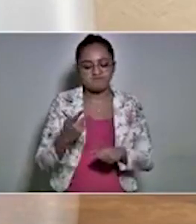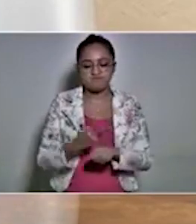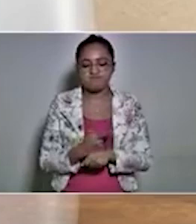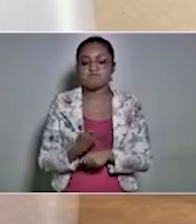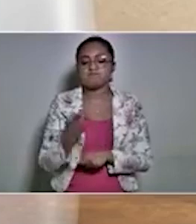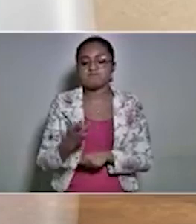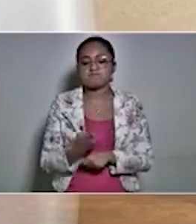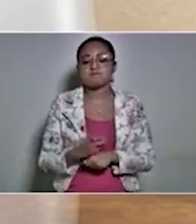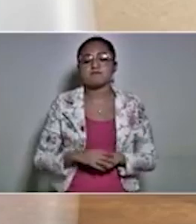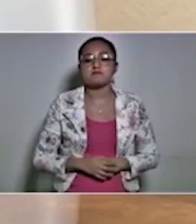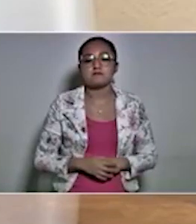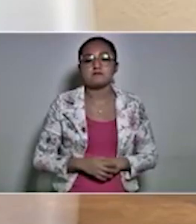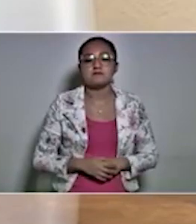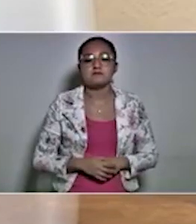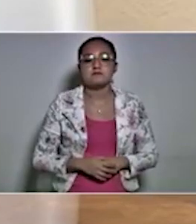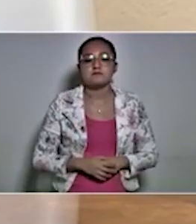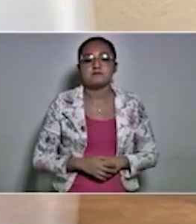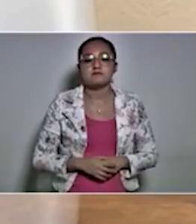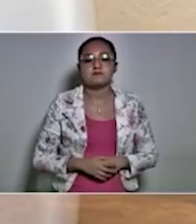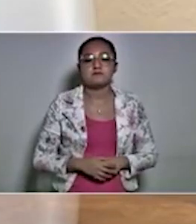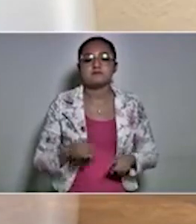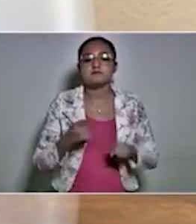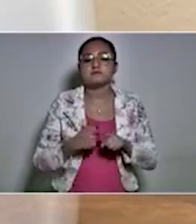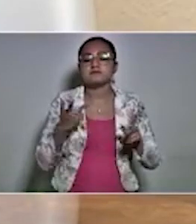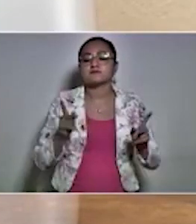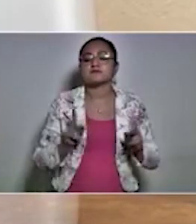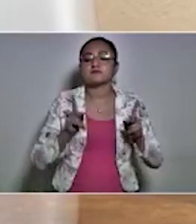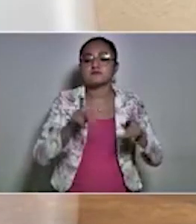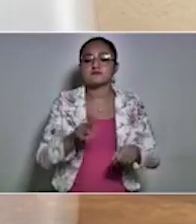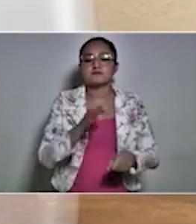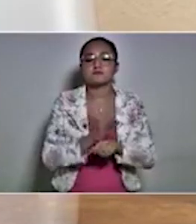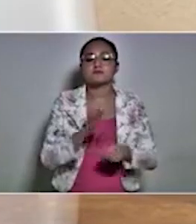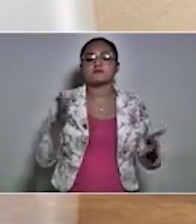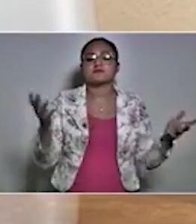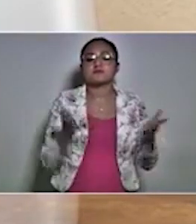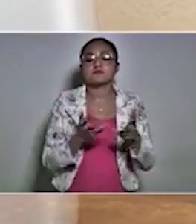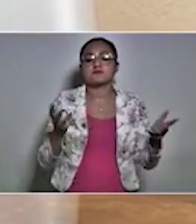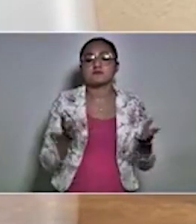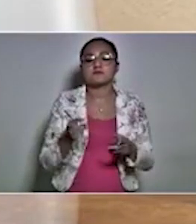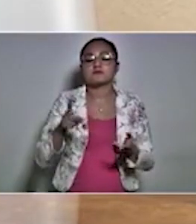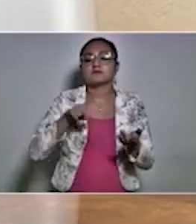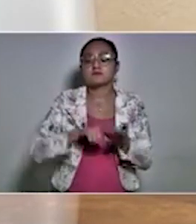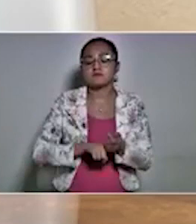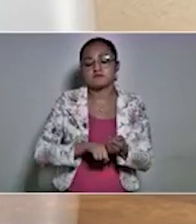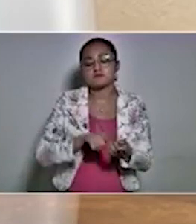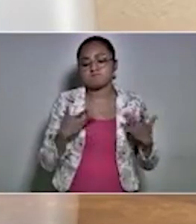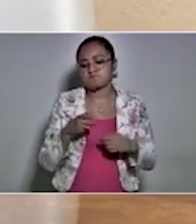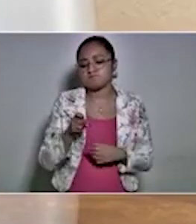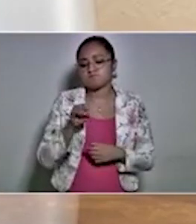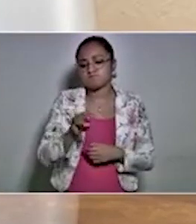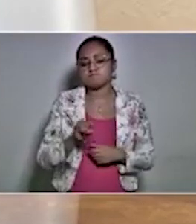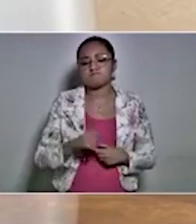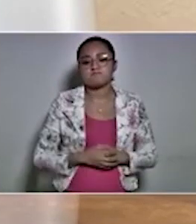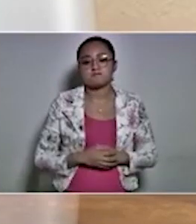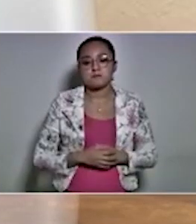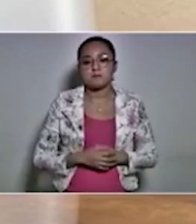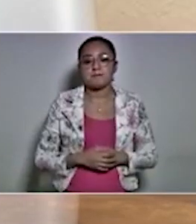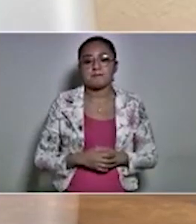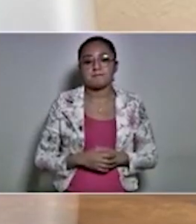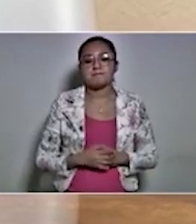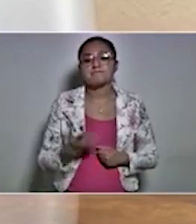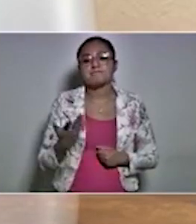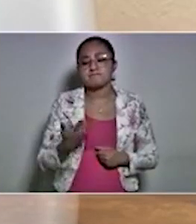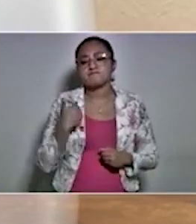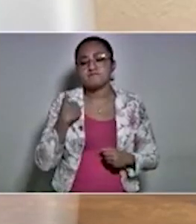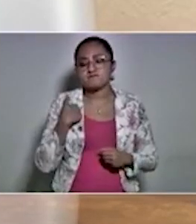construidos en la administración de Rafael Moreno Valle y afirmó que hay 21 denuncias penales por fraude en algunas obras. Vamos a